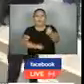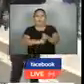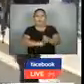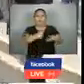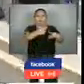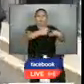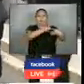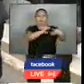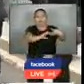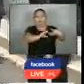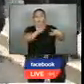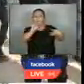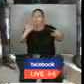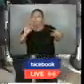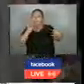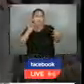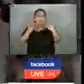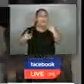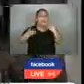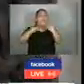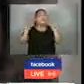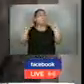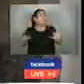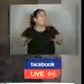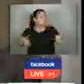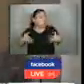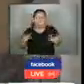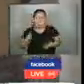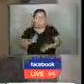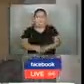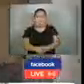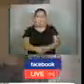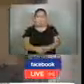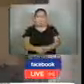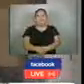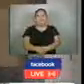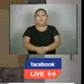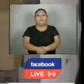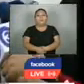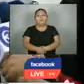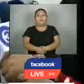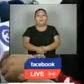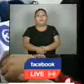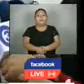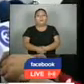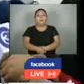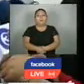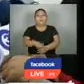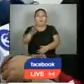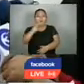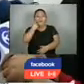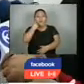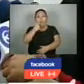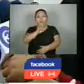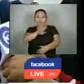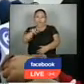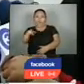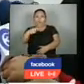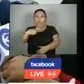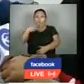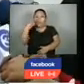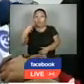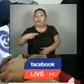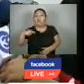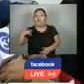continuará, ella explica las razones de su decisión. Veamos la realidad que estamos teniendo en nuestro